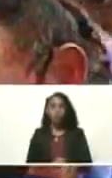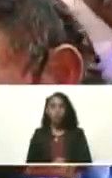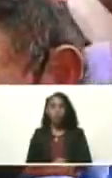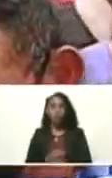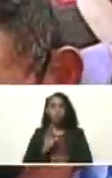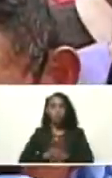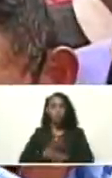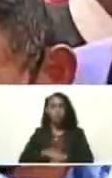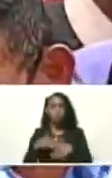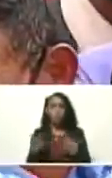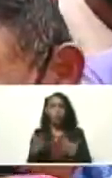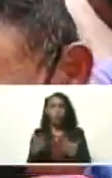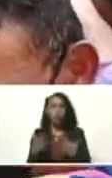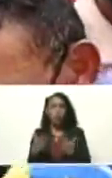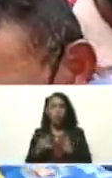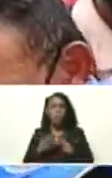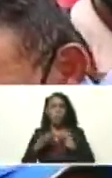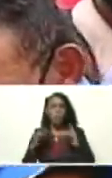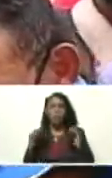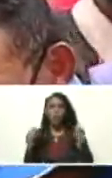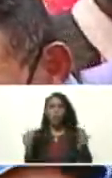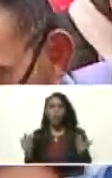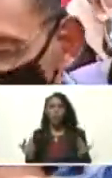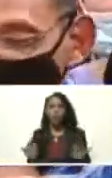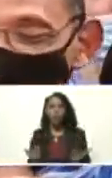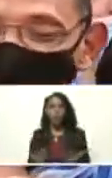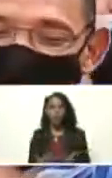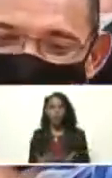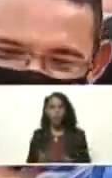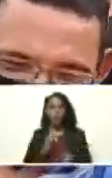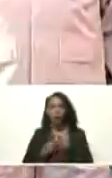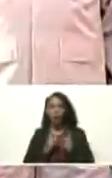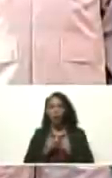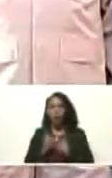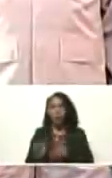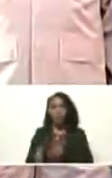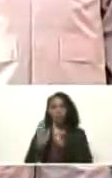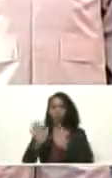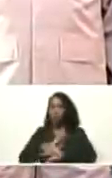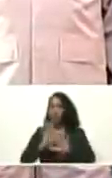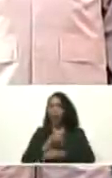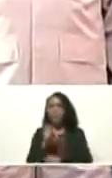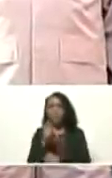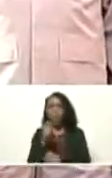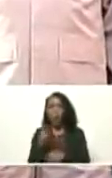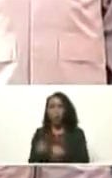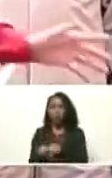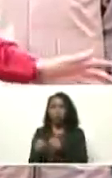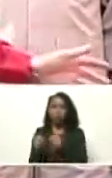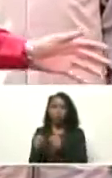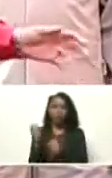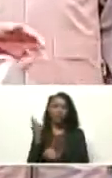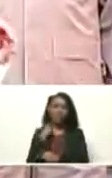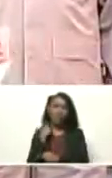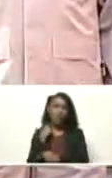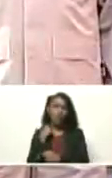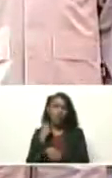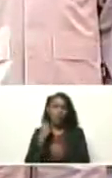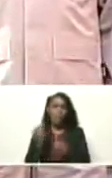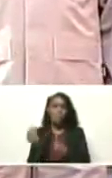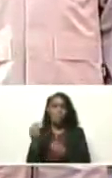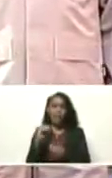Porque con la pandemia, algunas instalaciones que ya estaban un poco dañaditas se echaron a perder